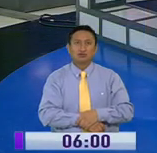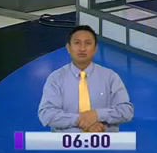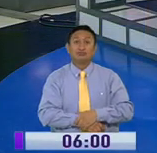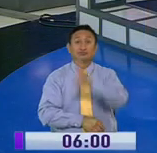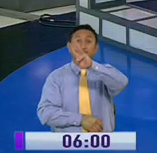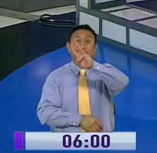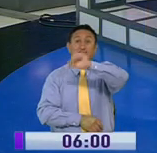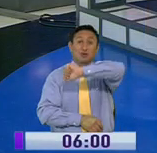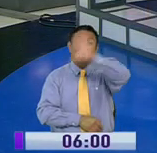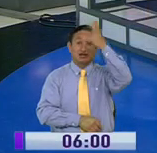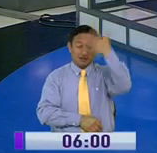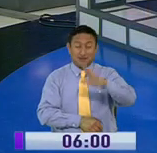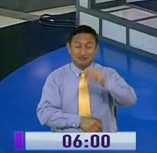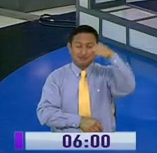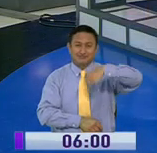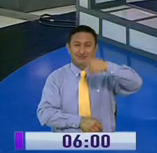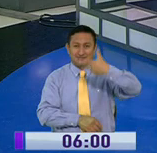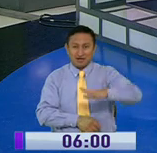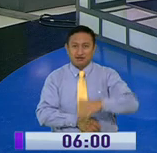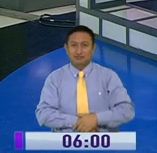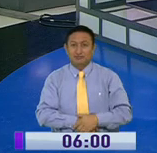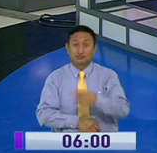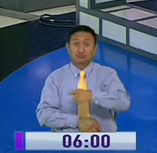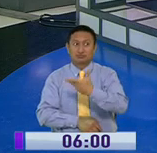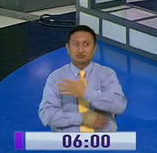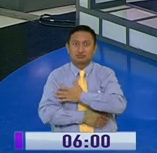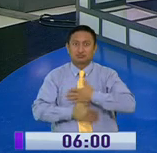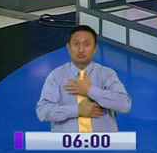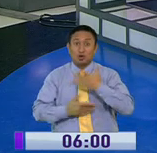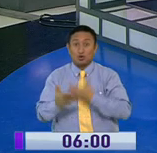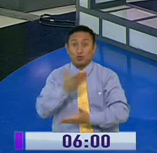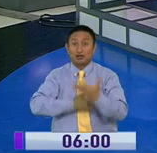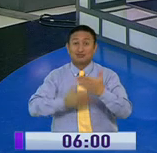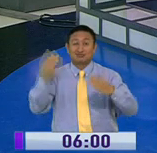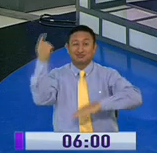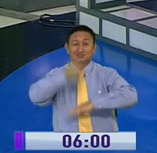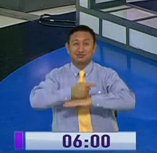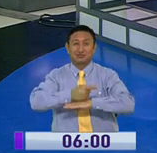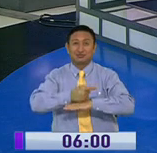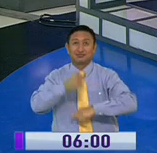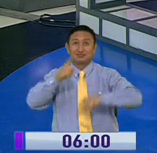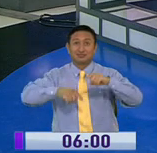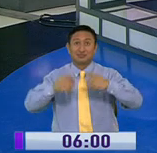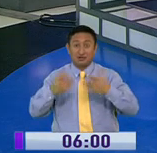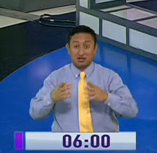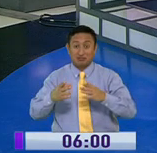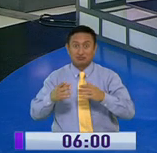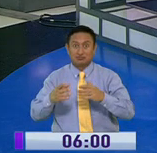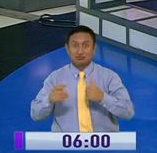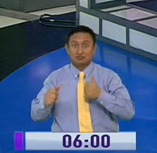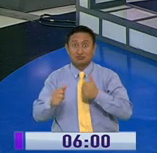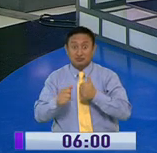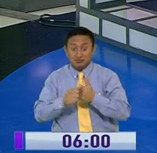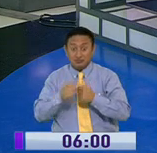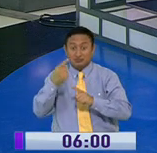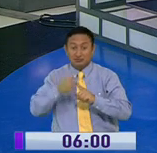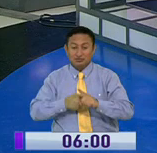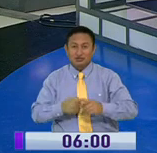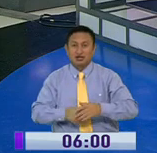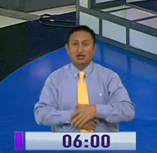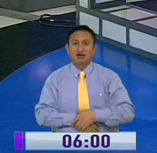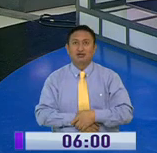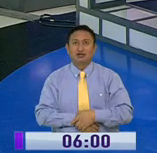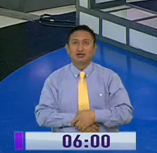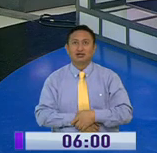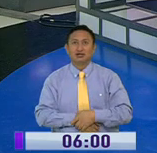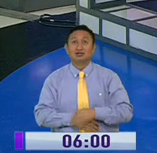Seis de la mañana en punto, acá estamos para disfrutar, compartir un día más, mi querida Ali, y ya se acaba el mes. Estamos en una nueva